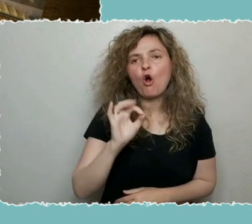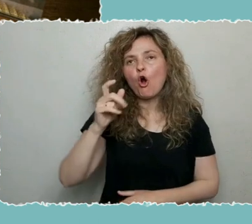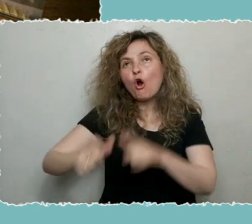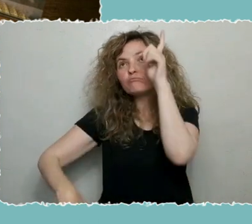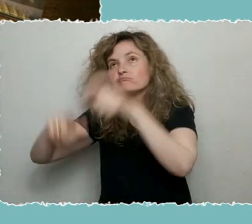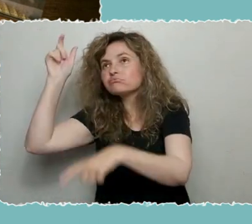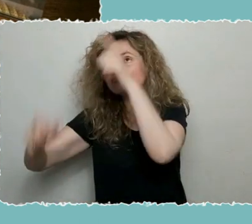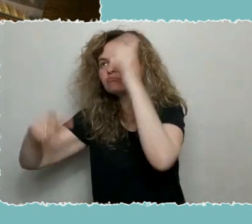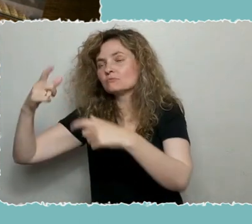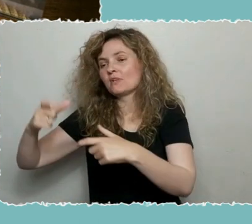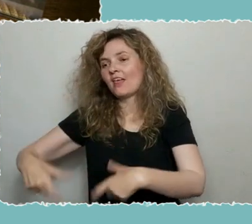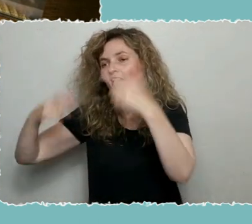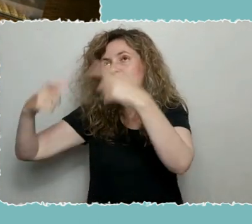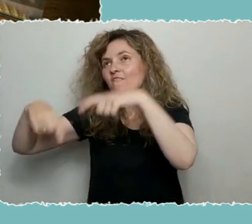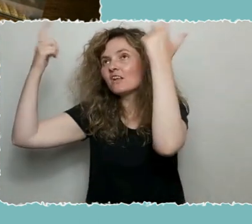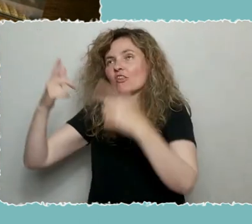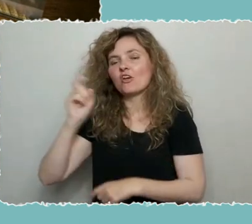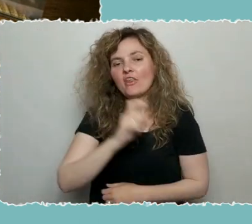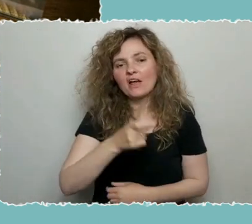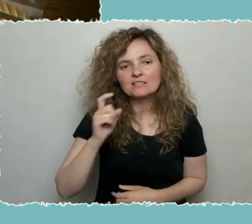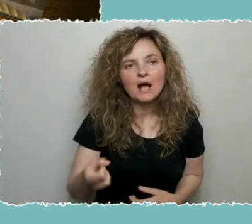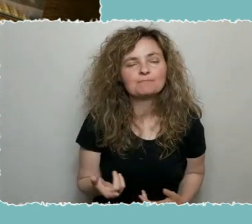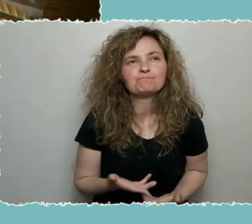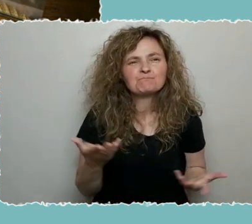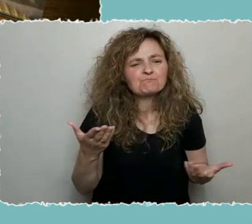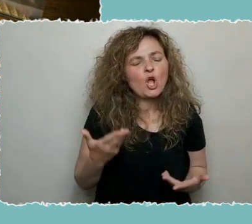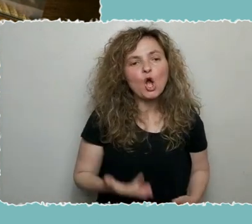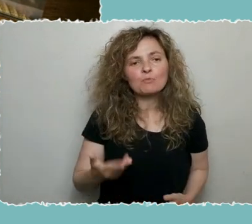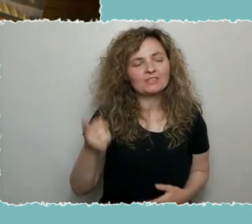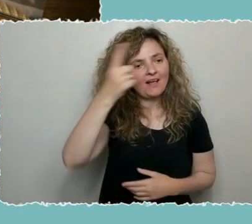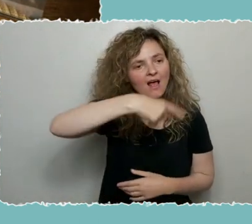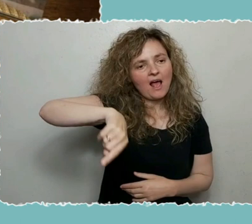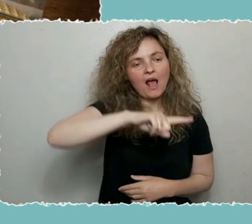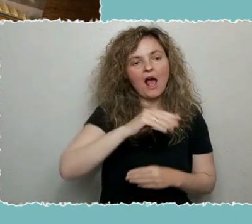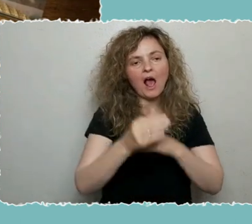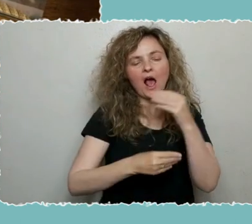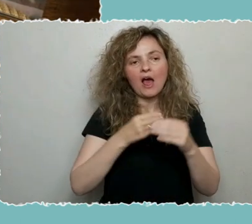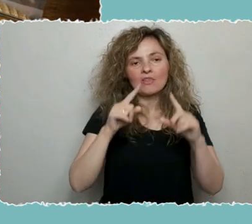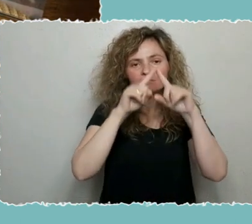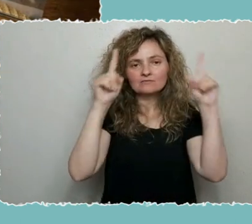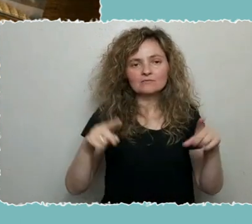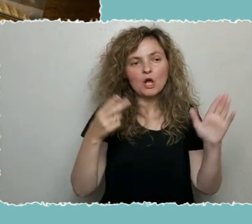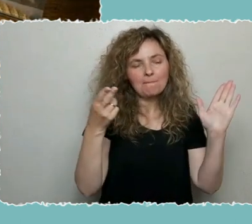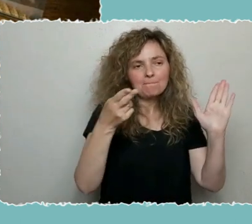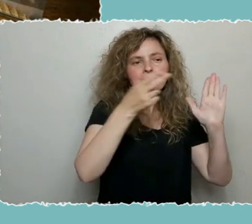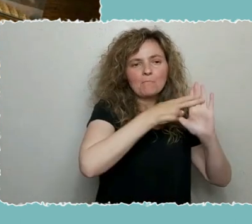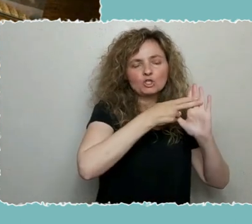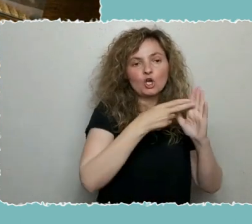cos rañaceos de Sanxenxo. O importante é que fagades vos unha postal